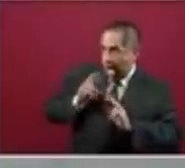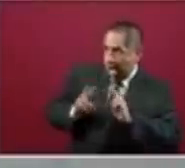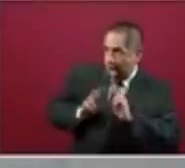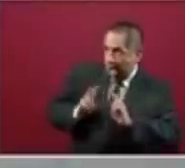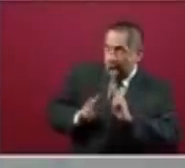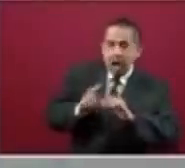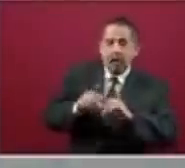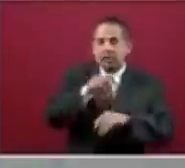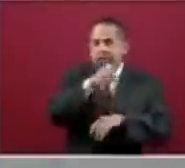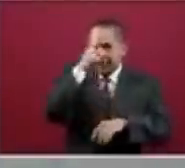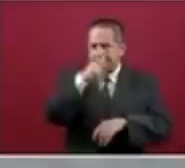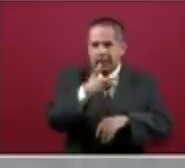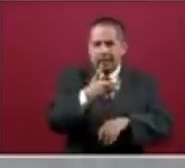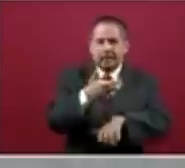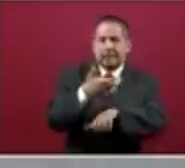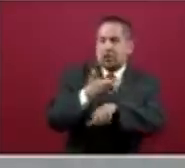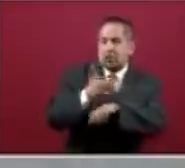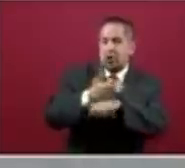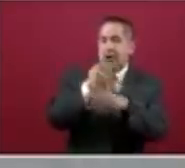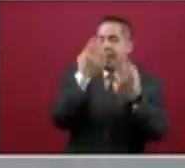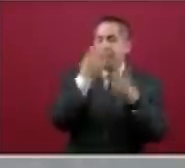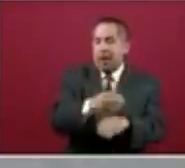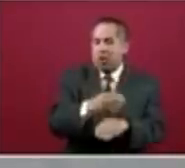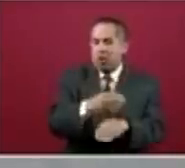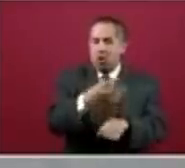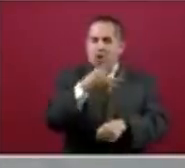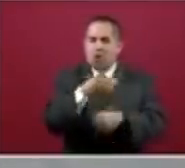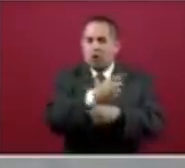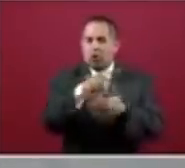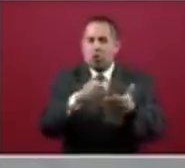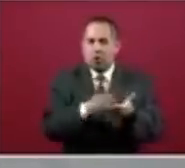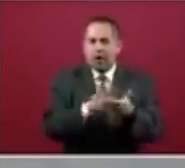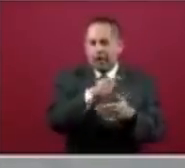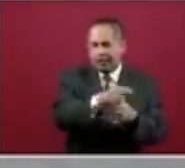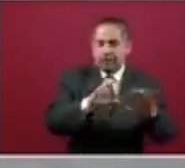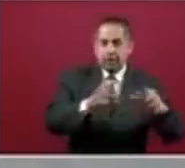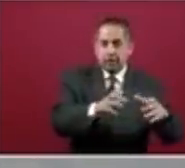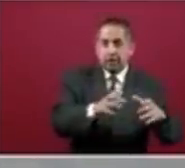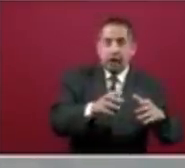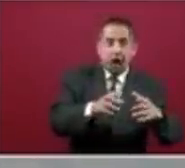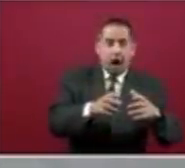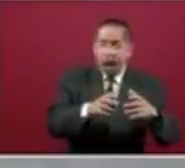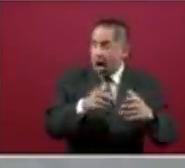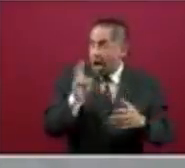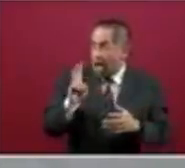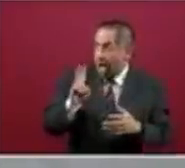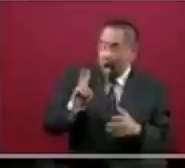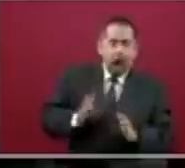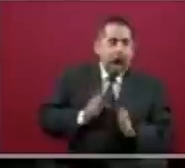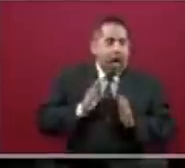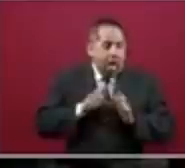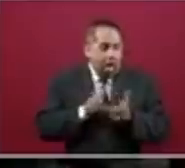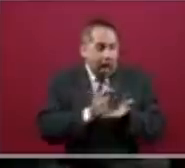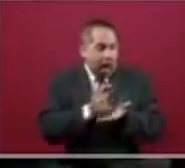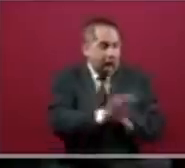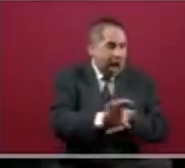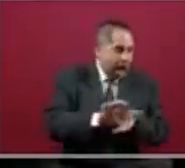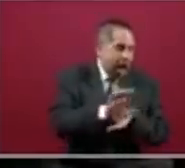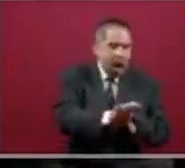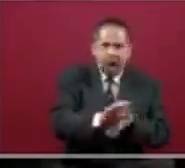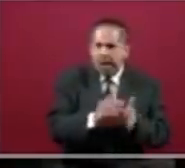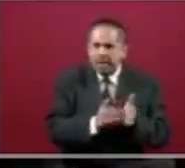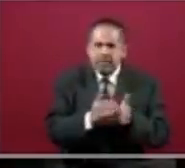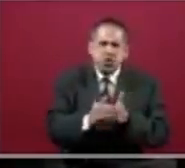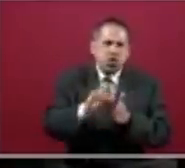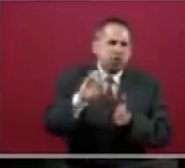banco norteamericano, el cuarto más importante de Estados Unidos, el Lehman Brothers, que invirtieran millones de